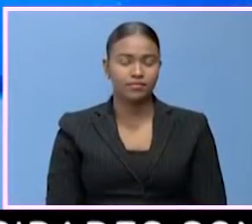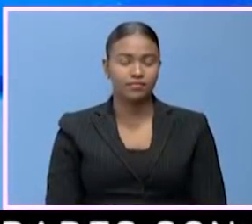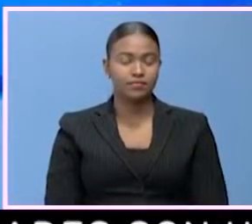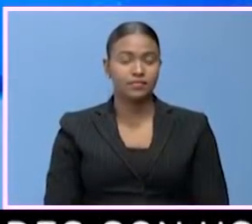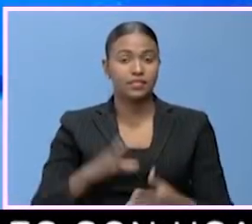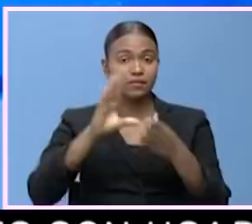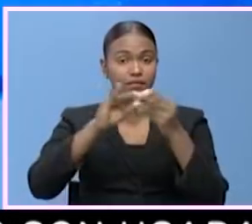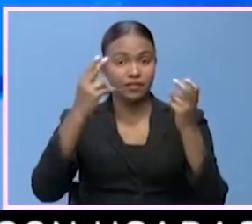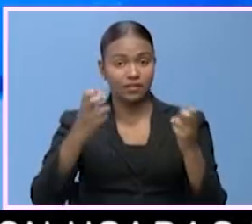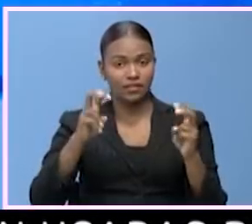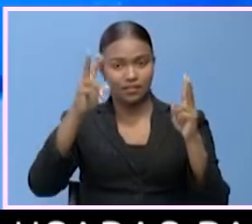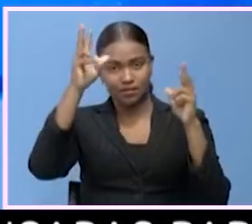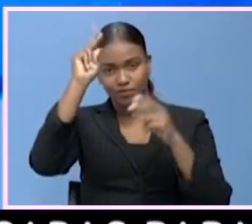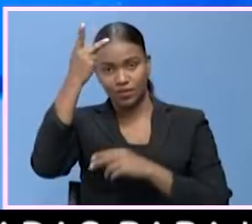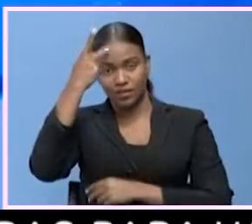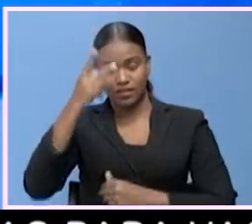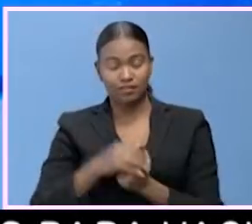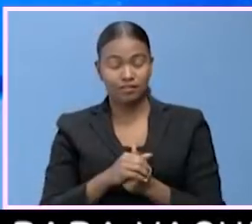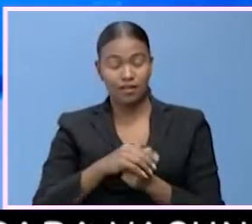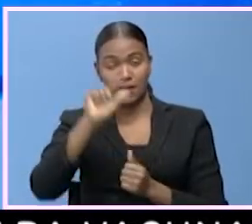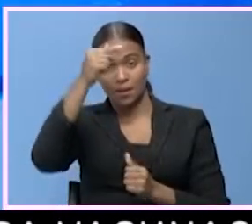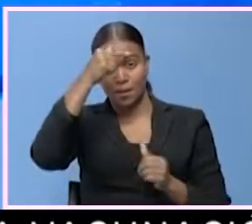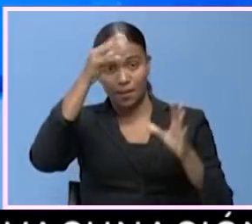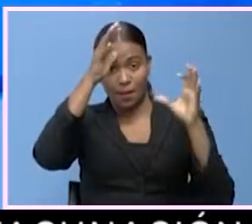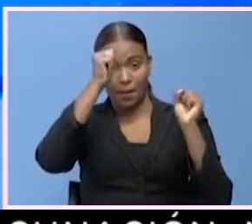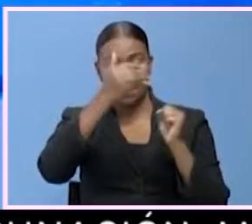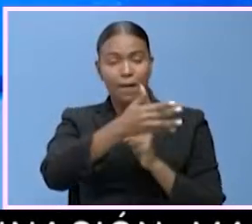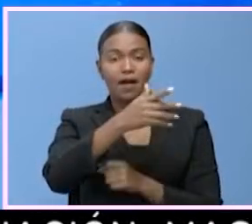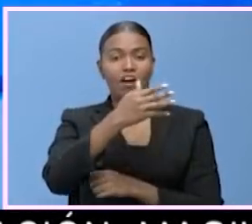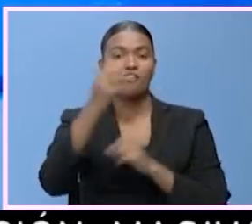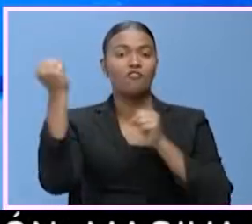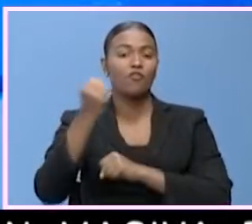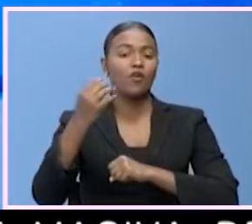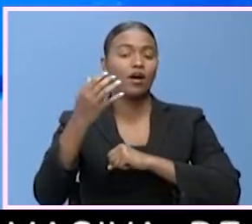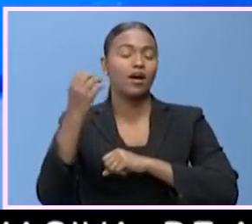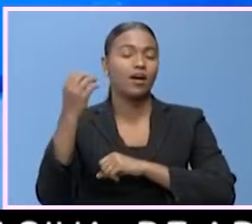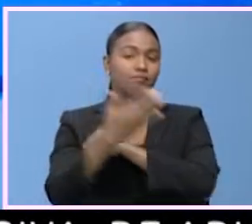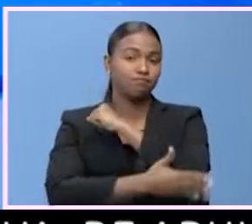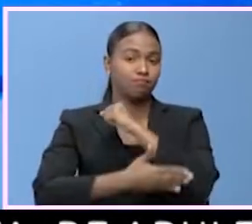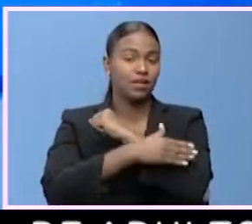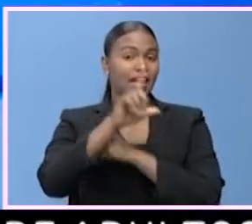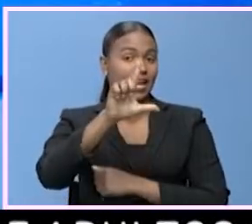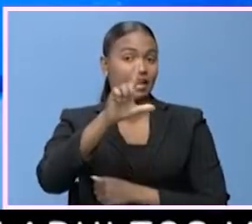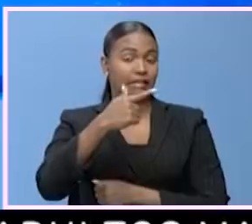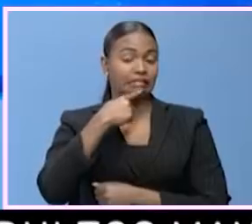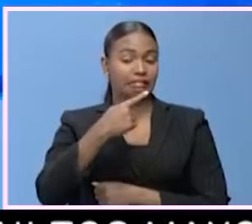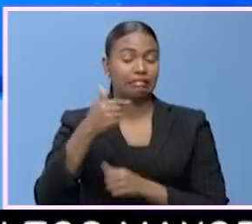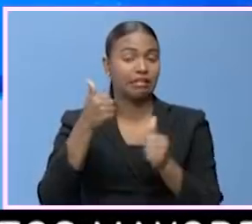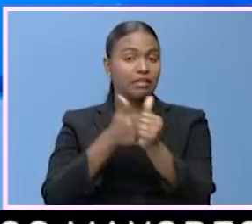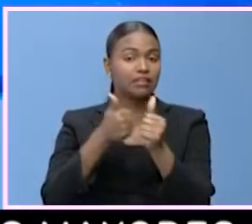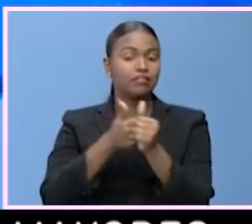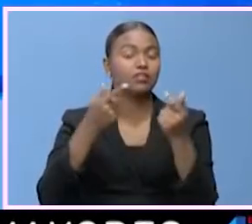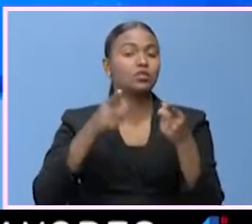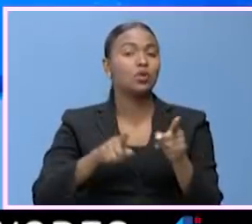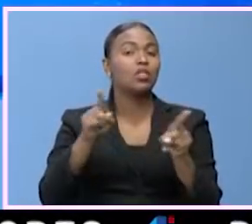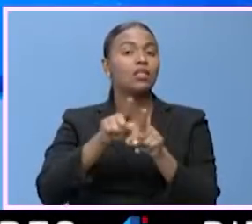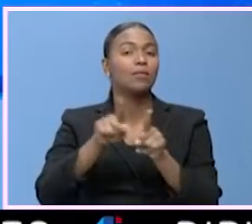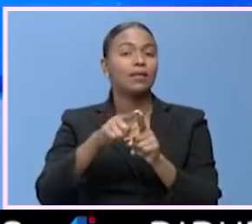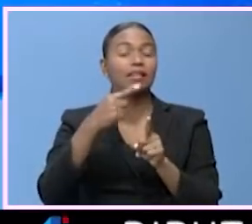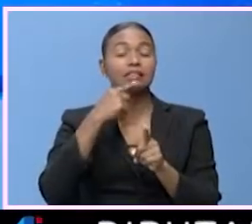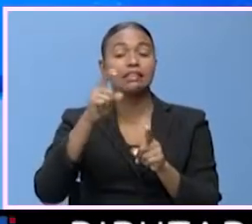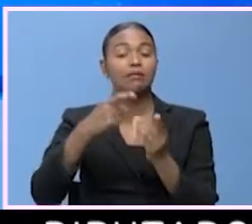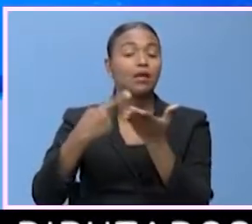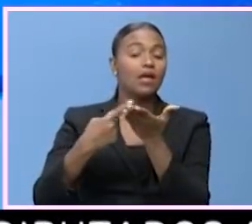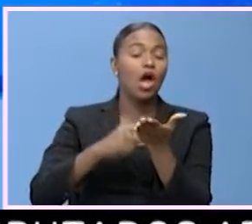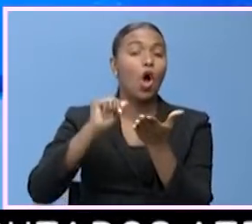Hablemos de política. El presidente del partido Fuerza del Pueblo, Leonel Fernández, expresó que junto a la modificación de la ley de hidrocarburos, se debe también considerar